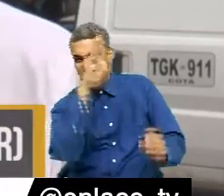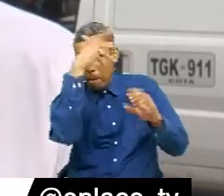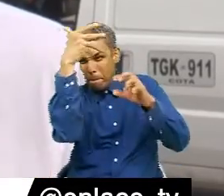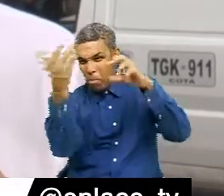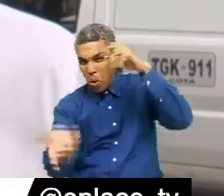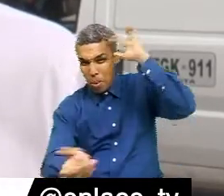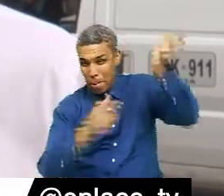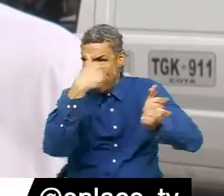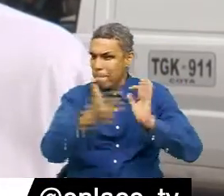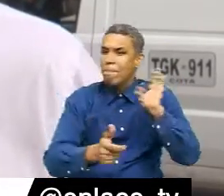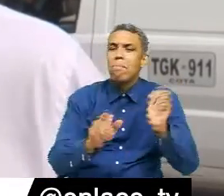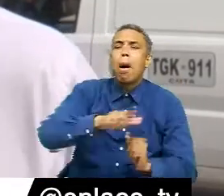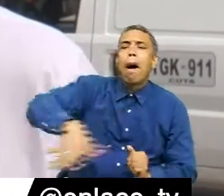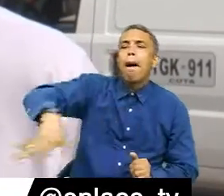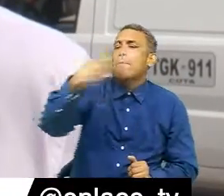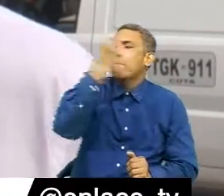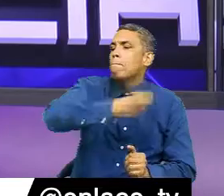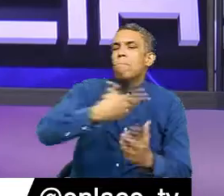diciéndole no al fracking en Colombia.